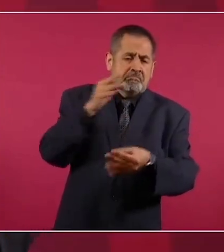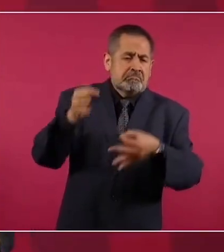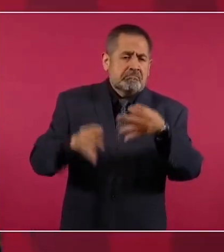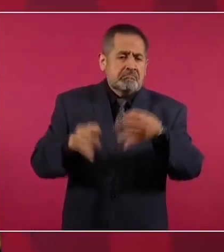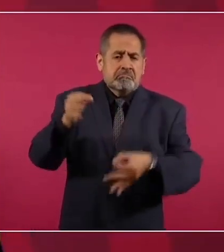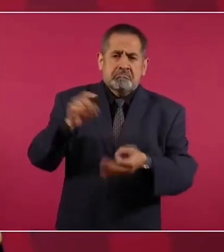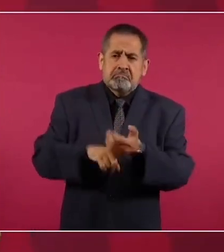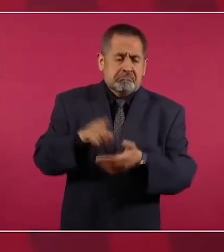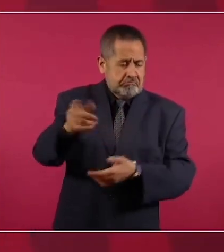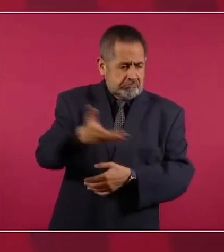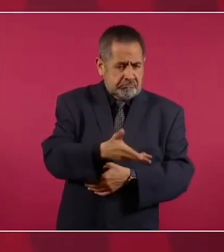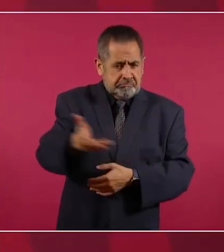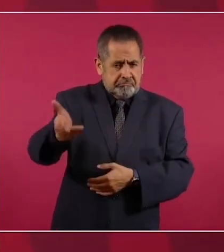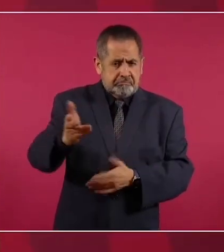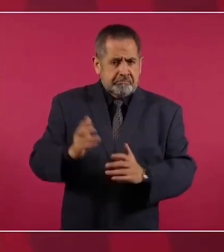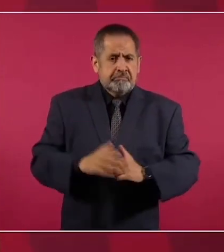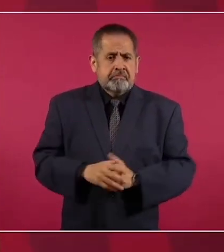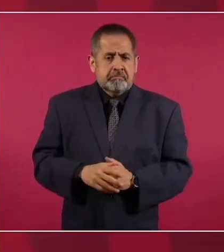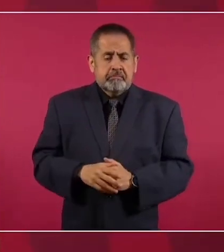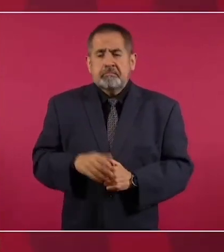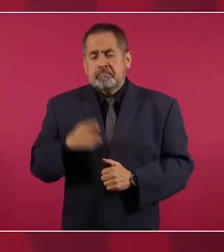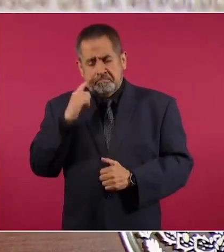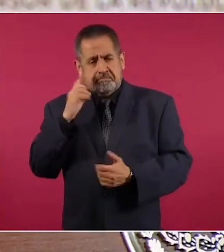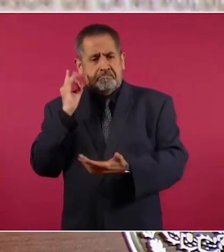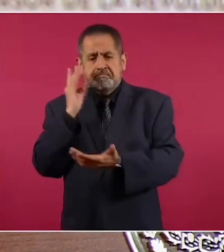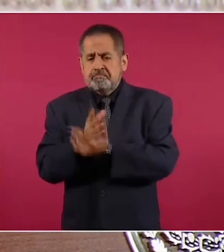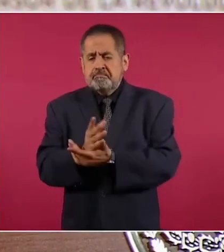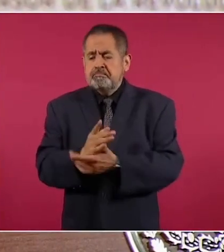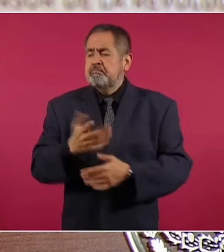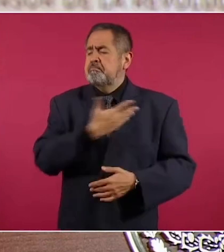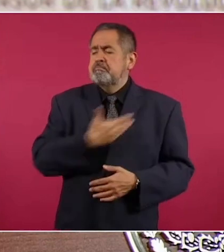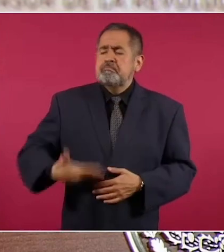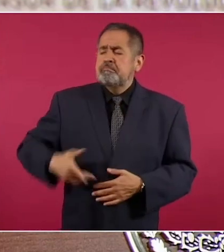dicen: el presidente miente,